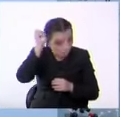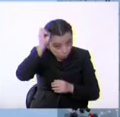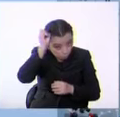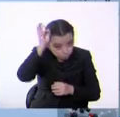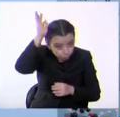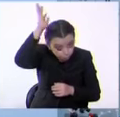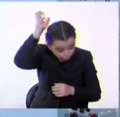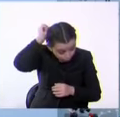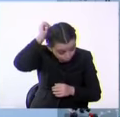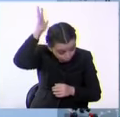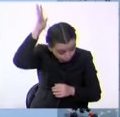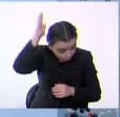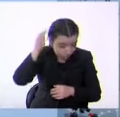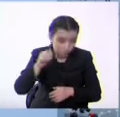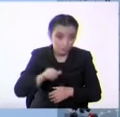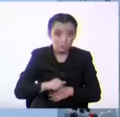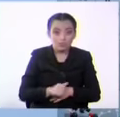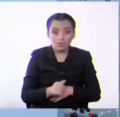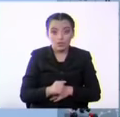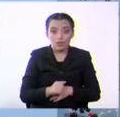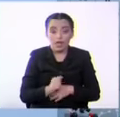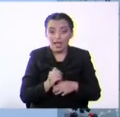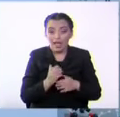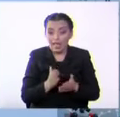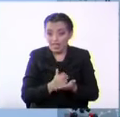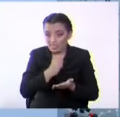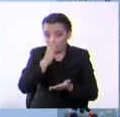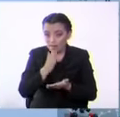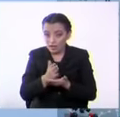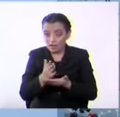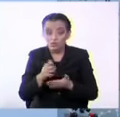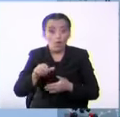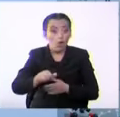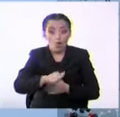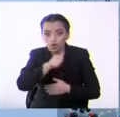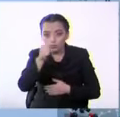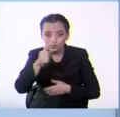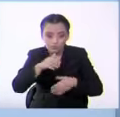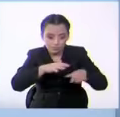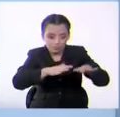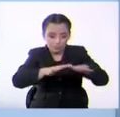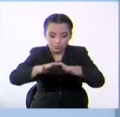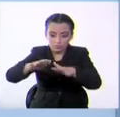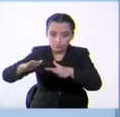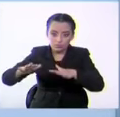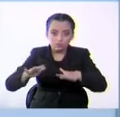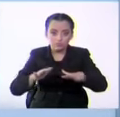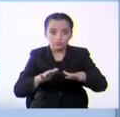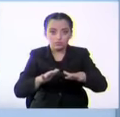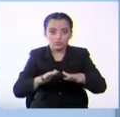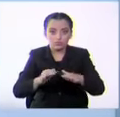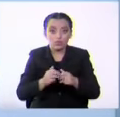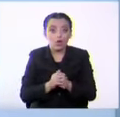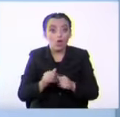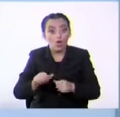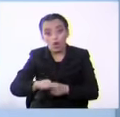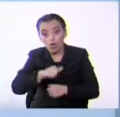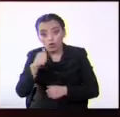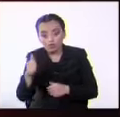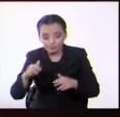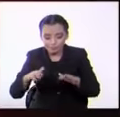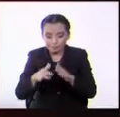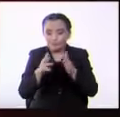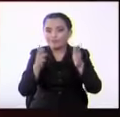ven amenazadas o amenazados los bálsamos, por ejemplo. Y finalmente, las